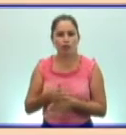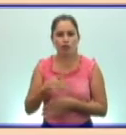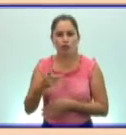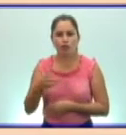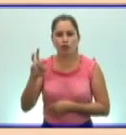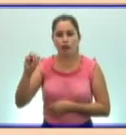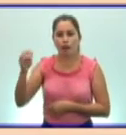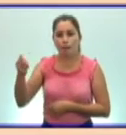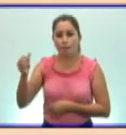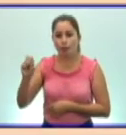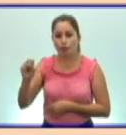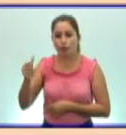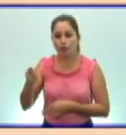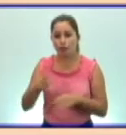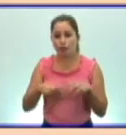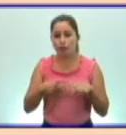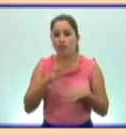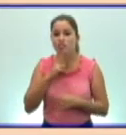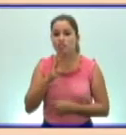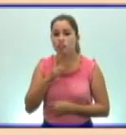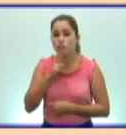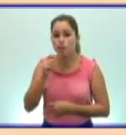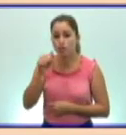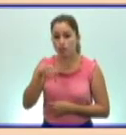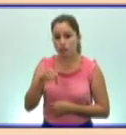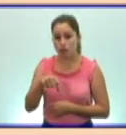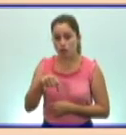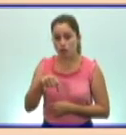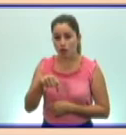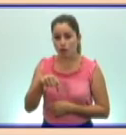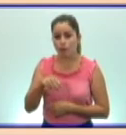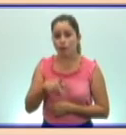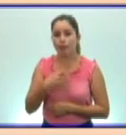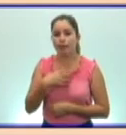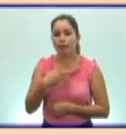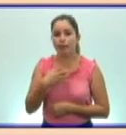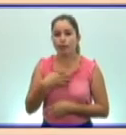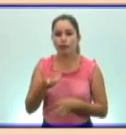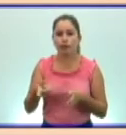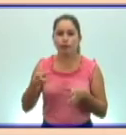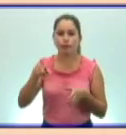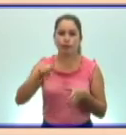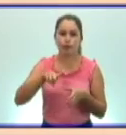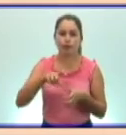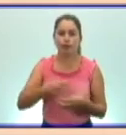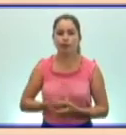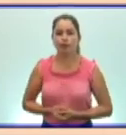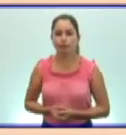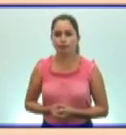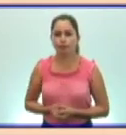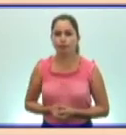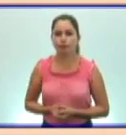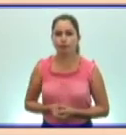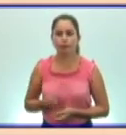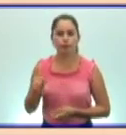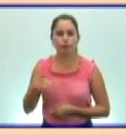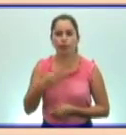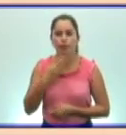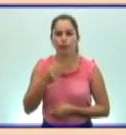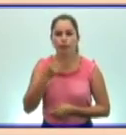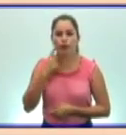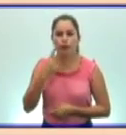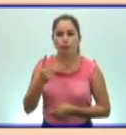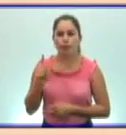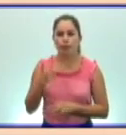del disolvente, en este caso de agua, que tendríamos que añadir. Ahora bien, vamos a ver que